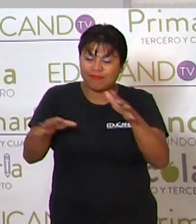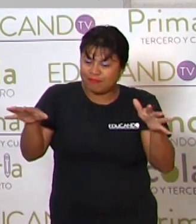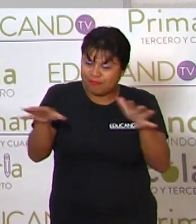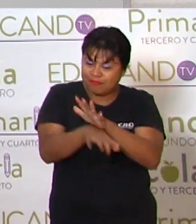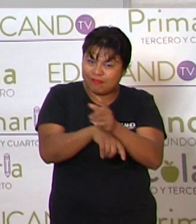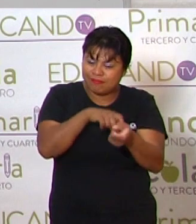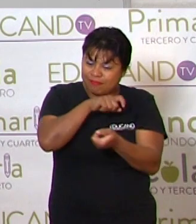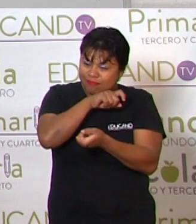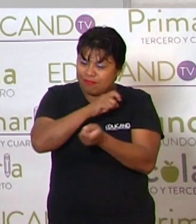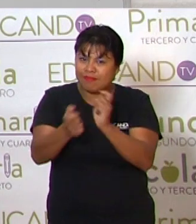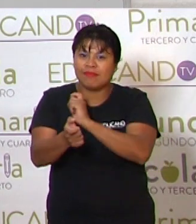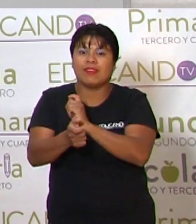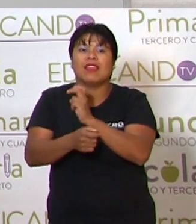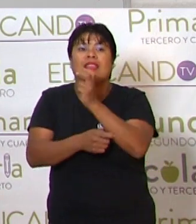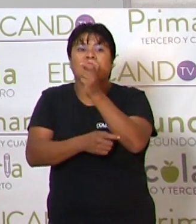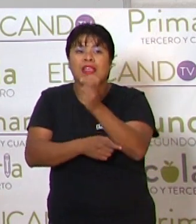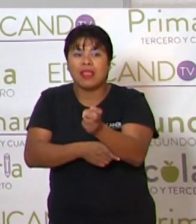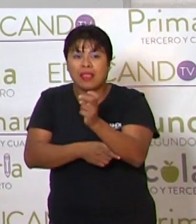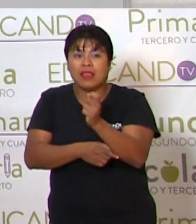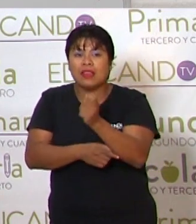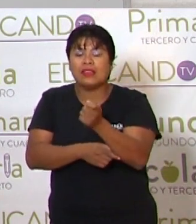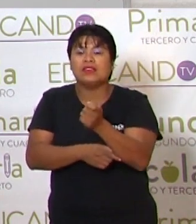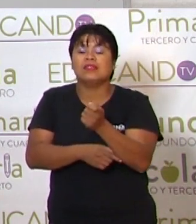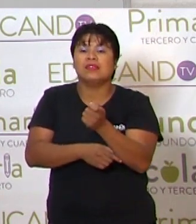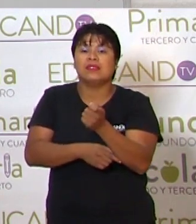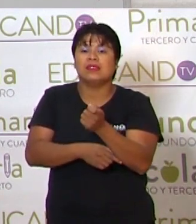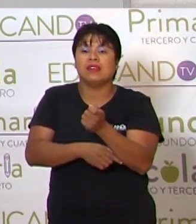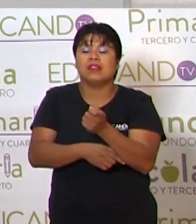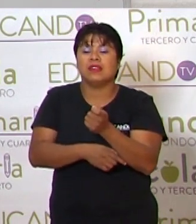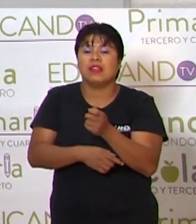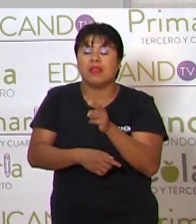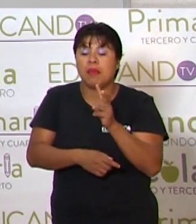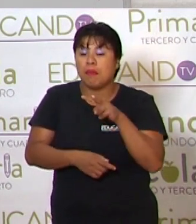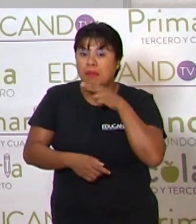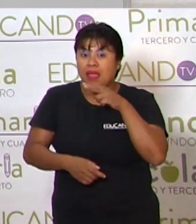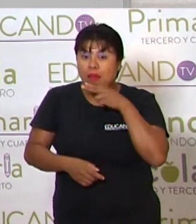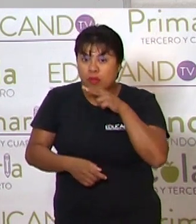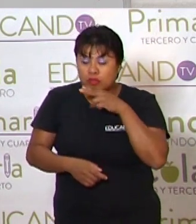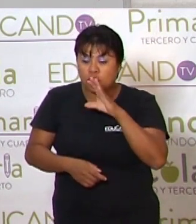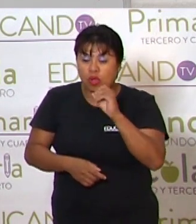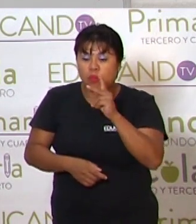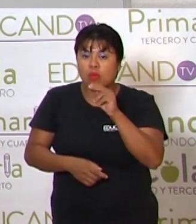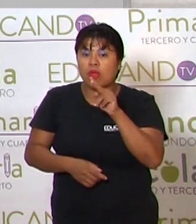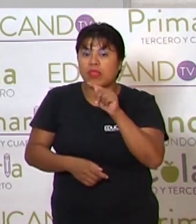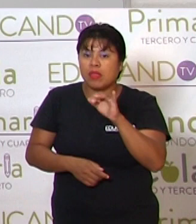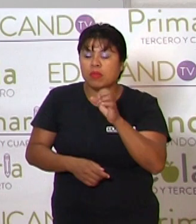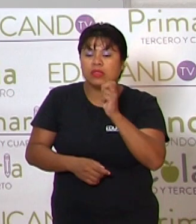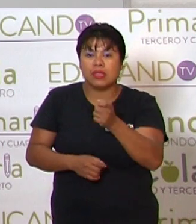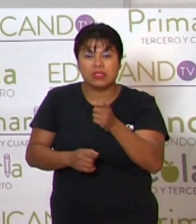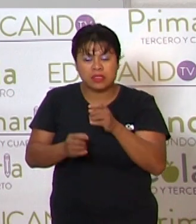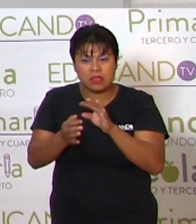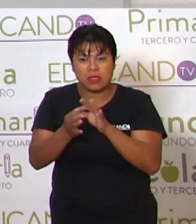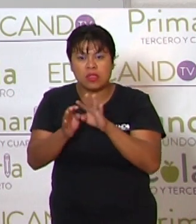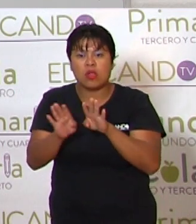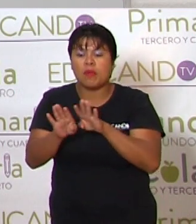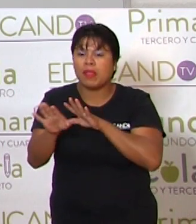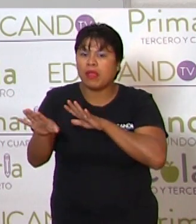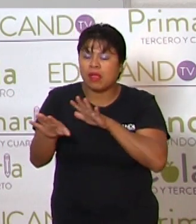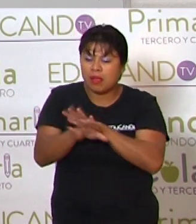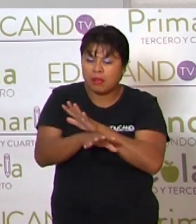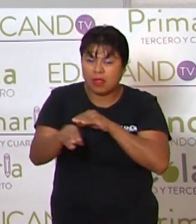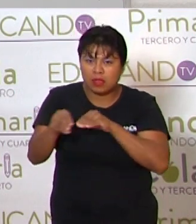cambiar, ¿bien? Y a esto, lo que son los verbos copulativos que van a determinar o que van a modificar